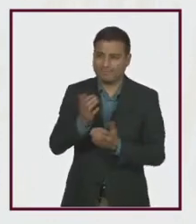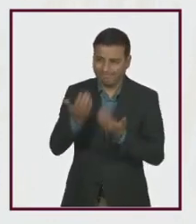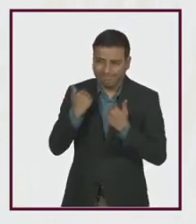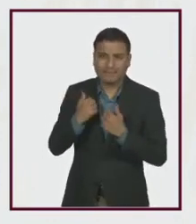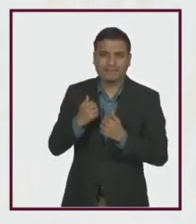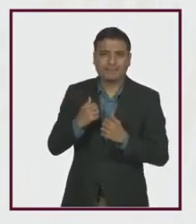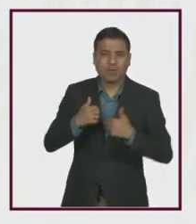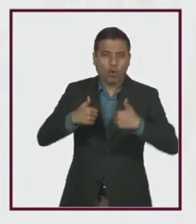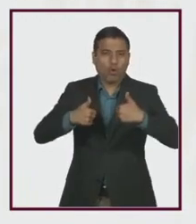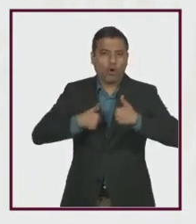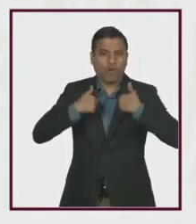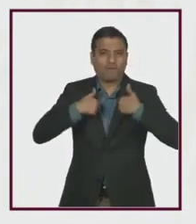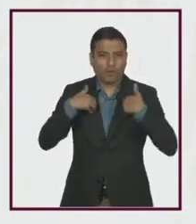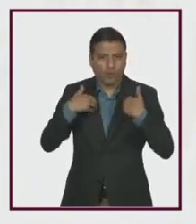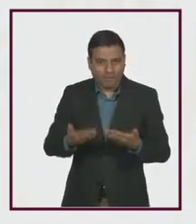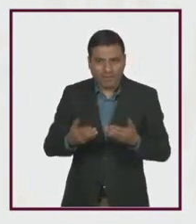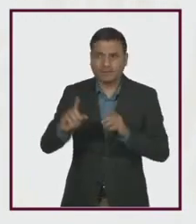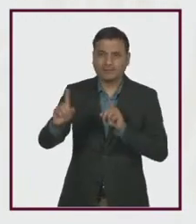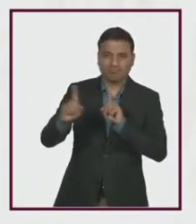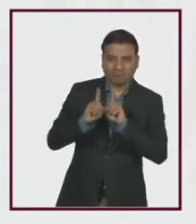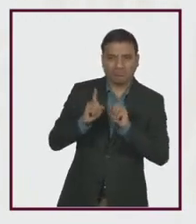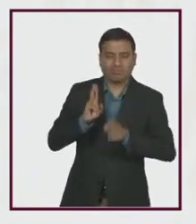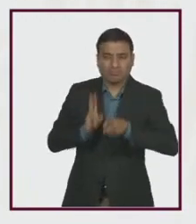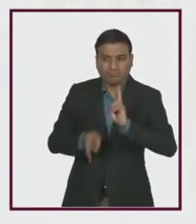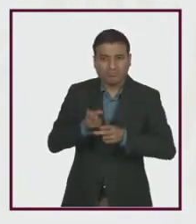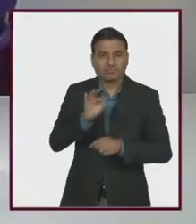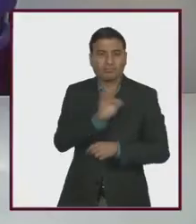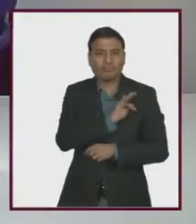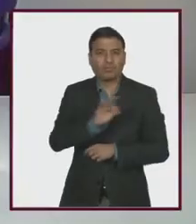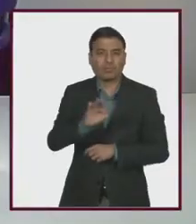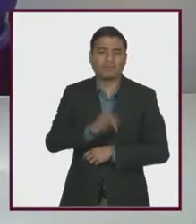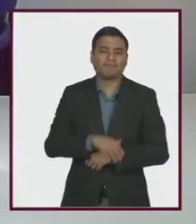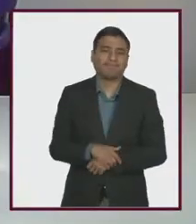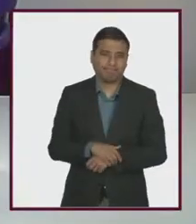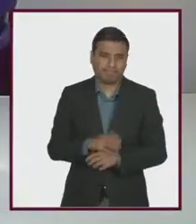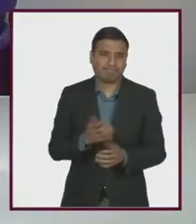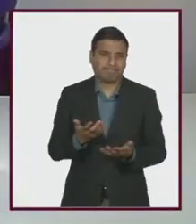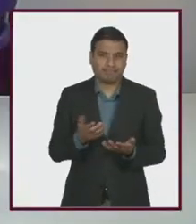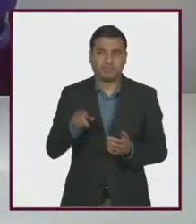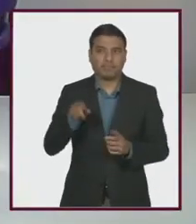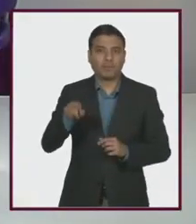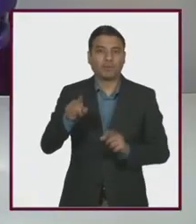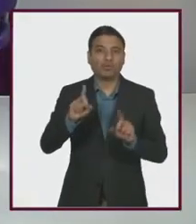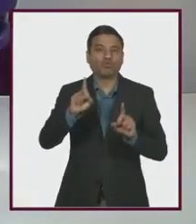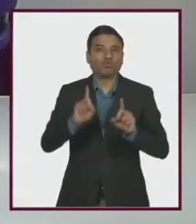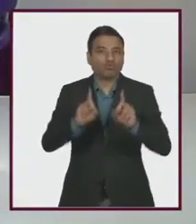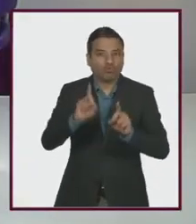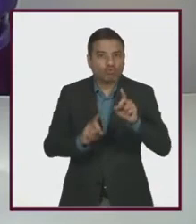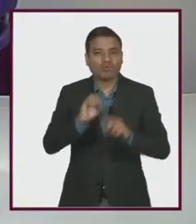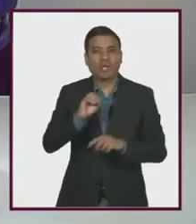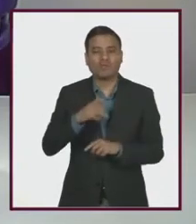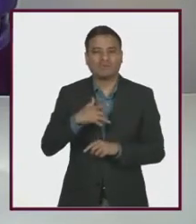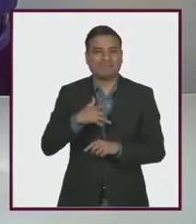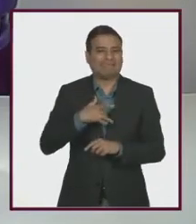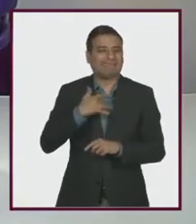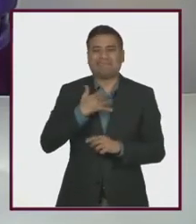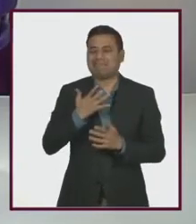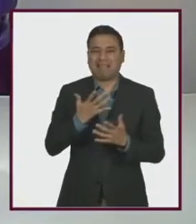acerquen a nosotros cuando tienen alguna inquietud, justamente, ¿no? Cuando se sienten no